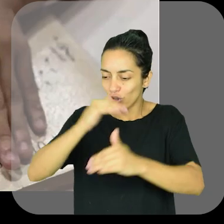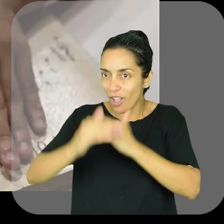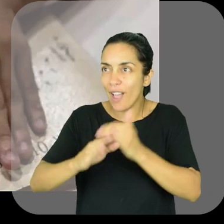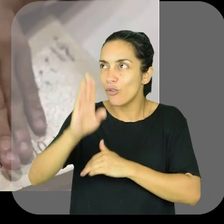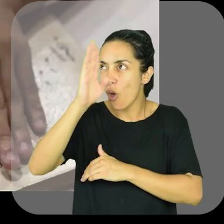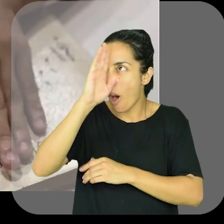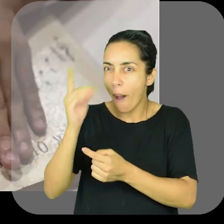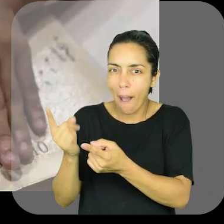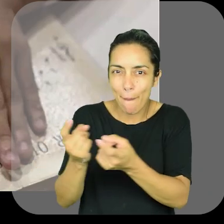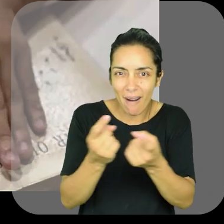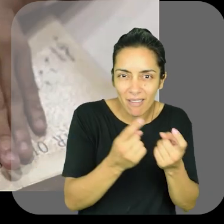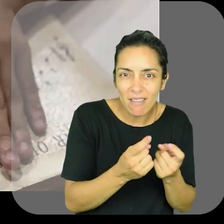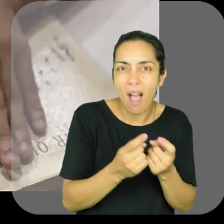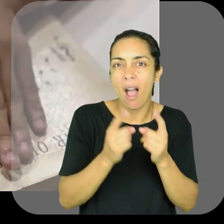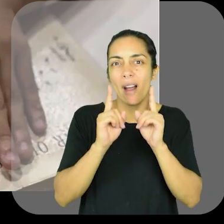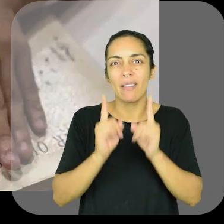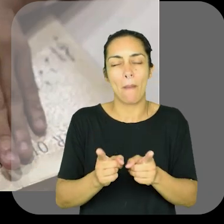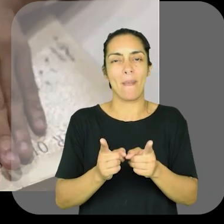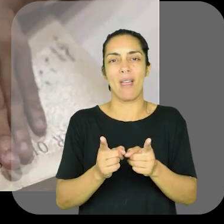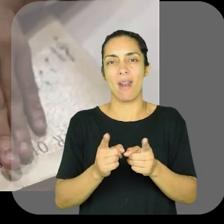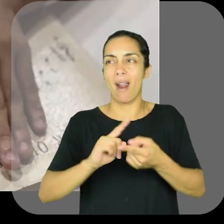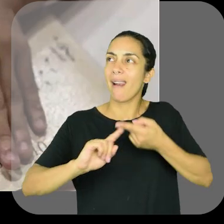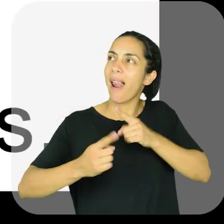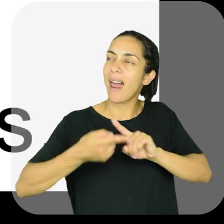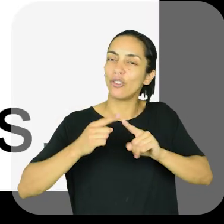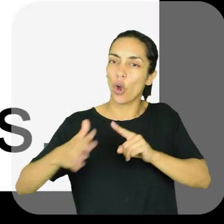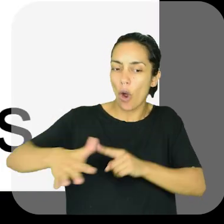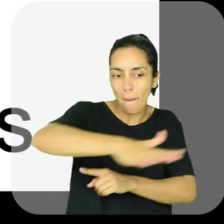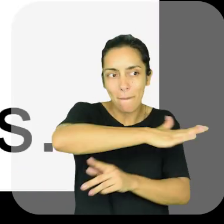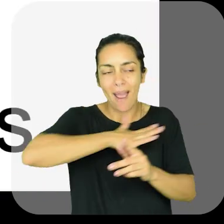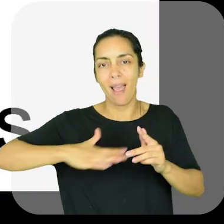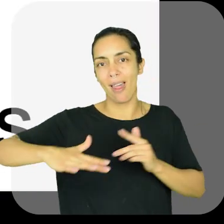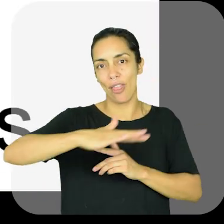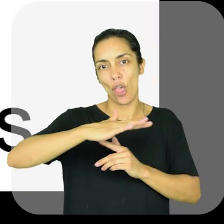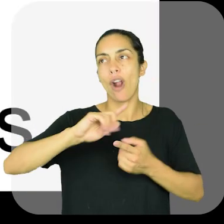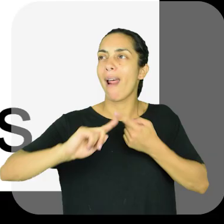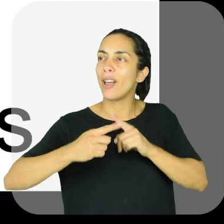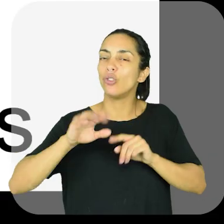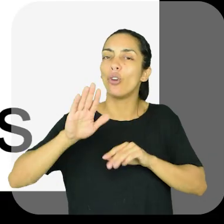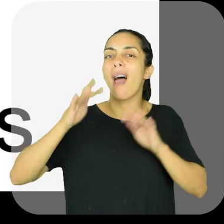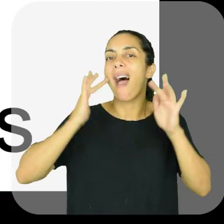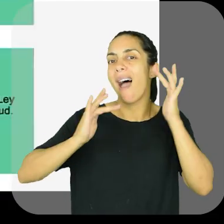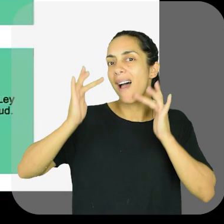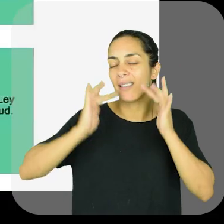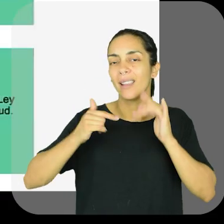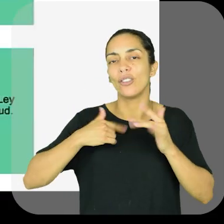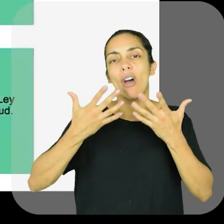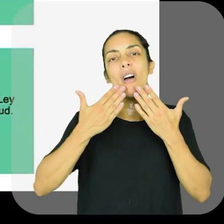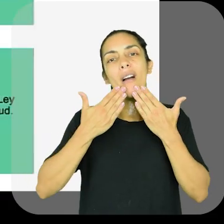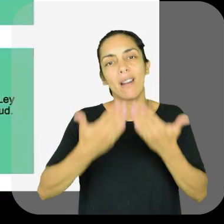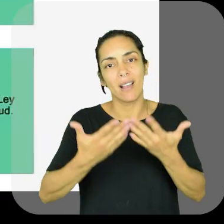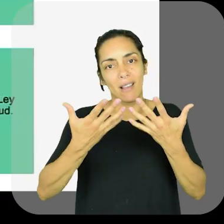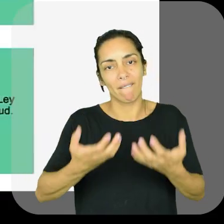especialmente su proceso estético y artístico. Bueno, no, muchas gracias. Es lo que quería compartir por acá en